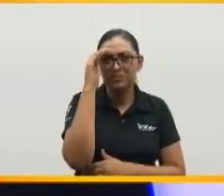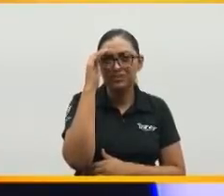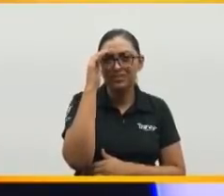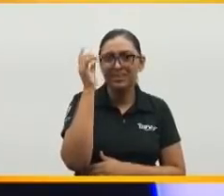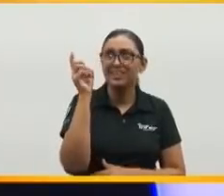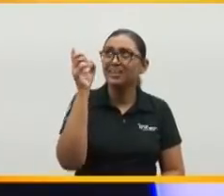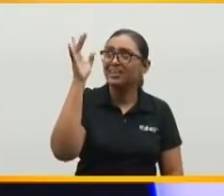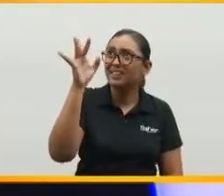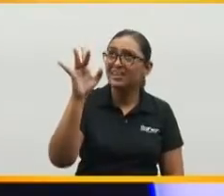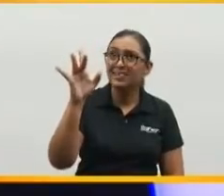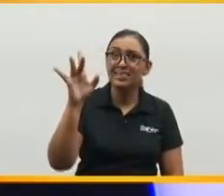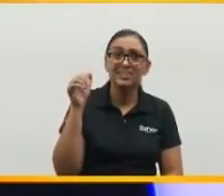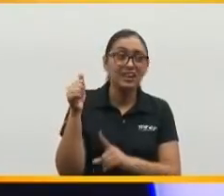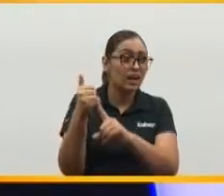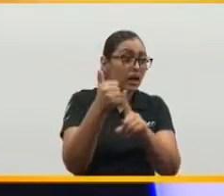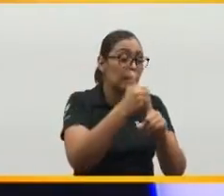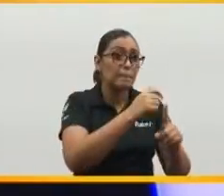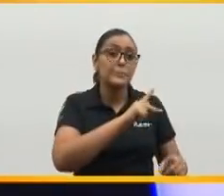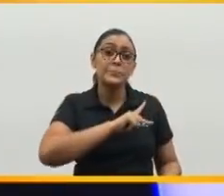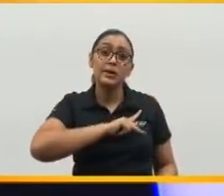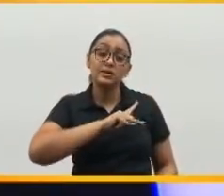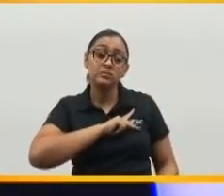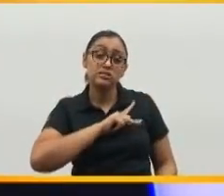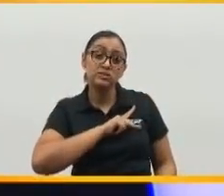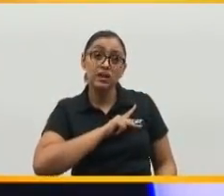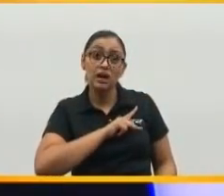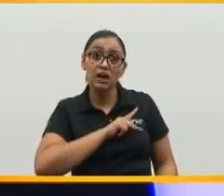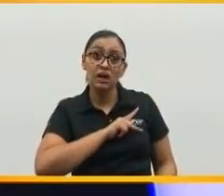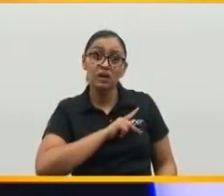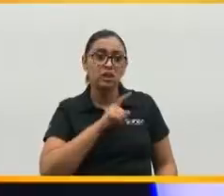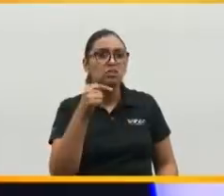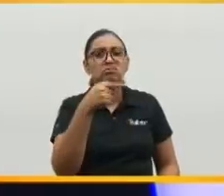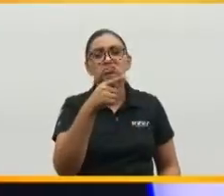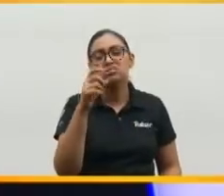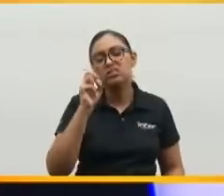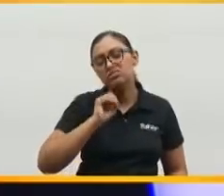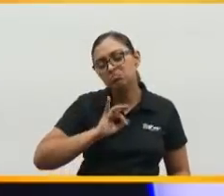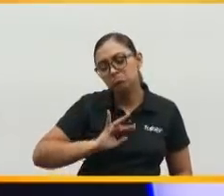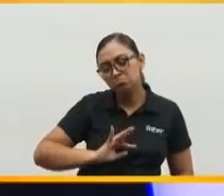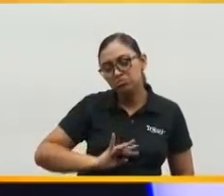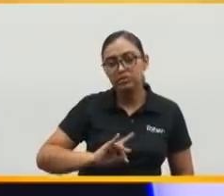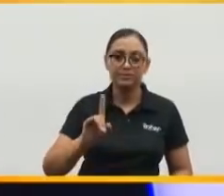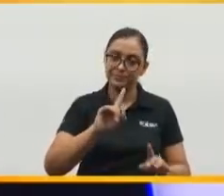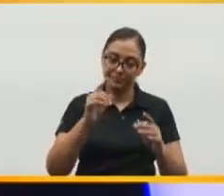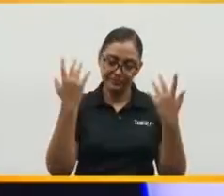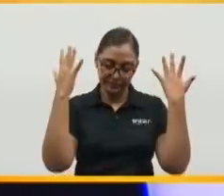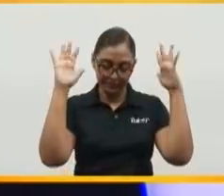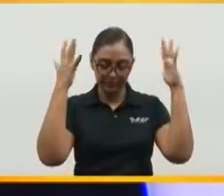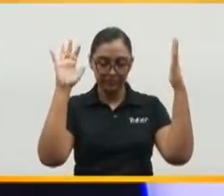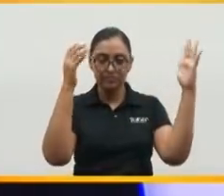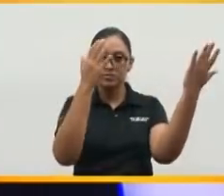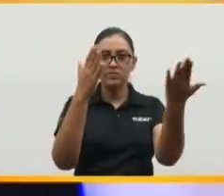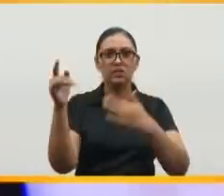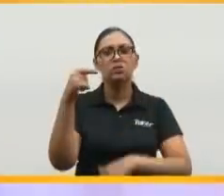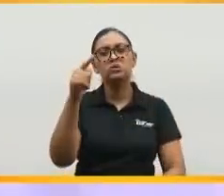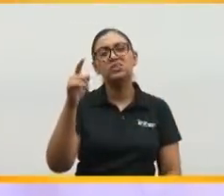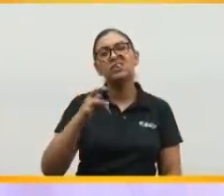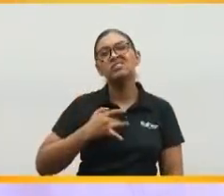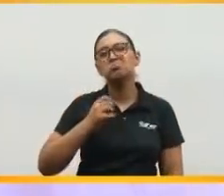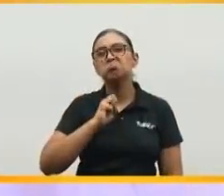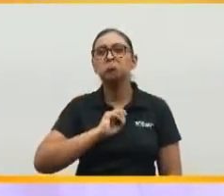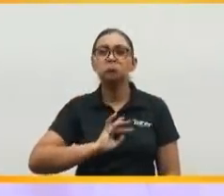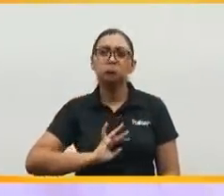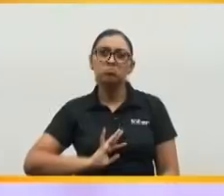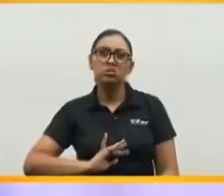son individuales. No se acompleje diciendo, oh gloria, el Señor se lo quiere dar. No se acompleje diciendo, Señor,